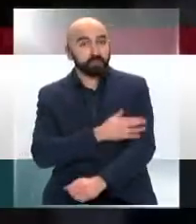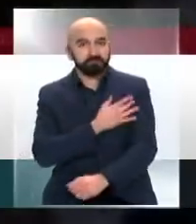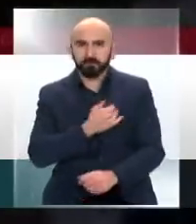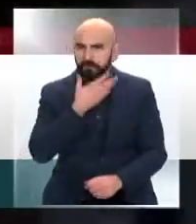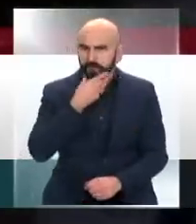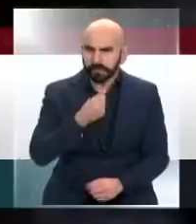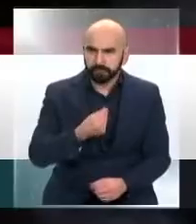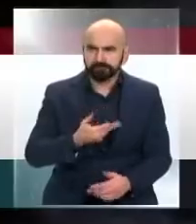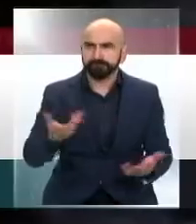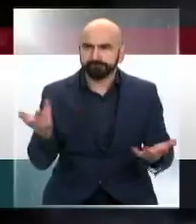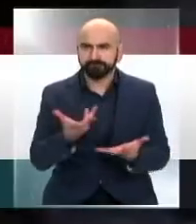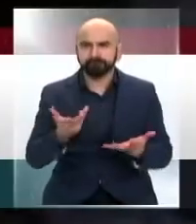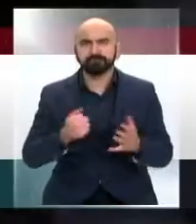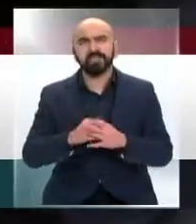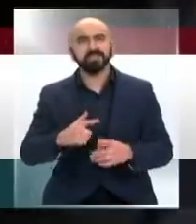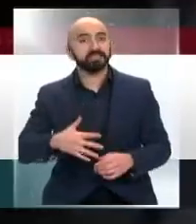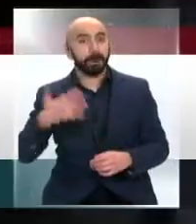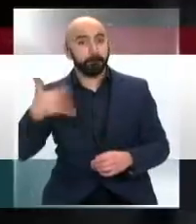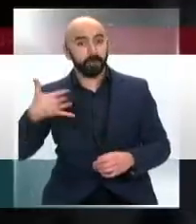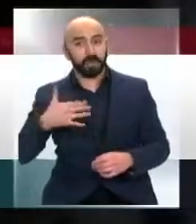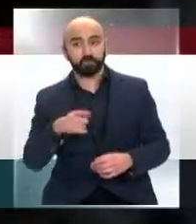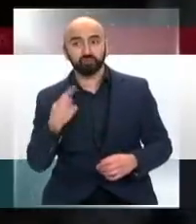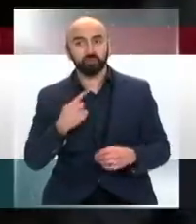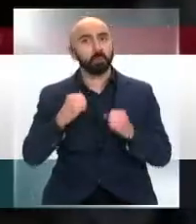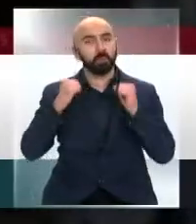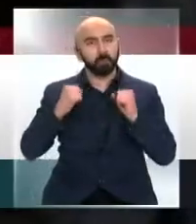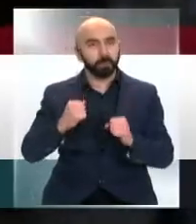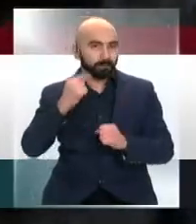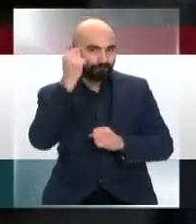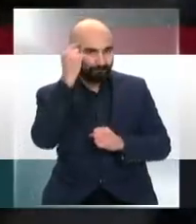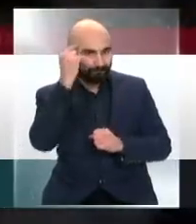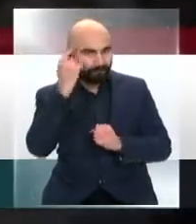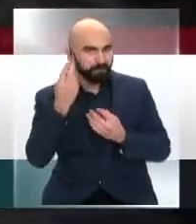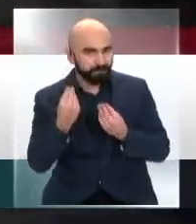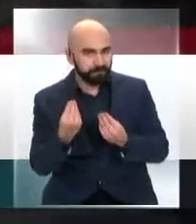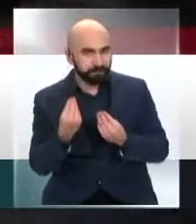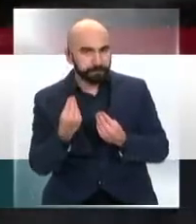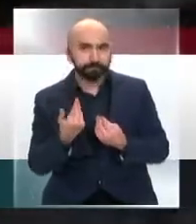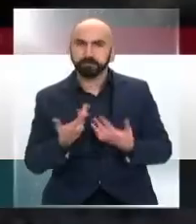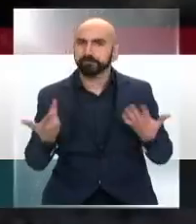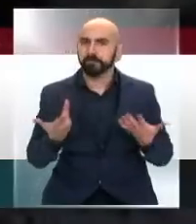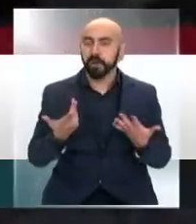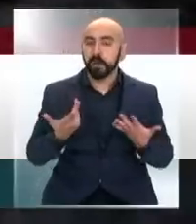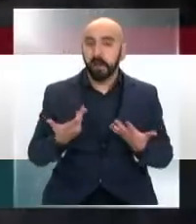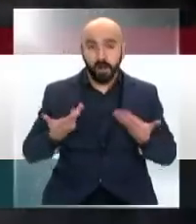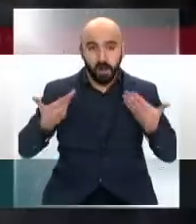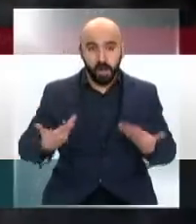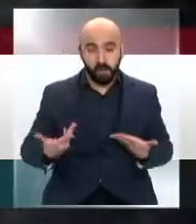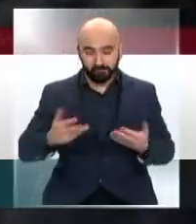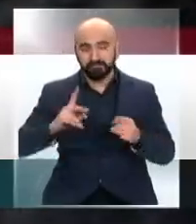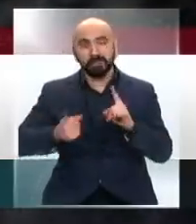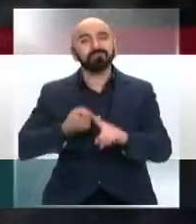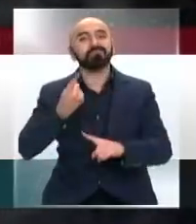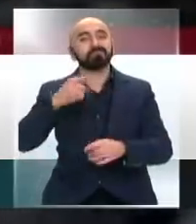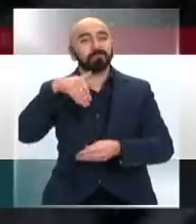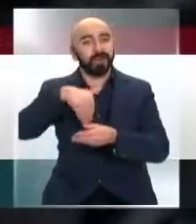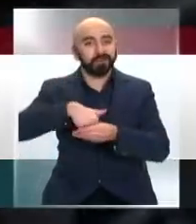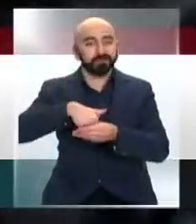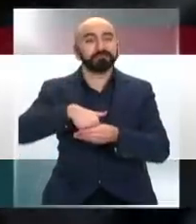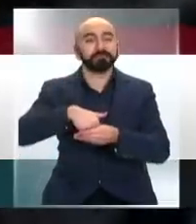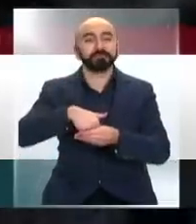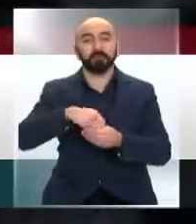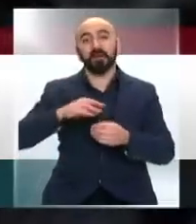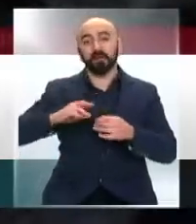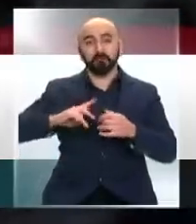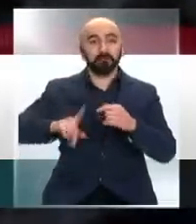que creo que es importante que seamos capaces de dimensionarlo. Hoy día en estas primarias, en donde